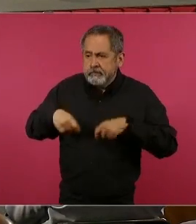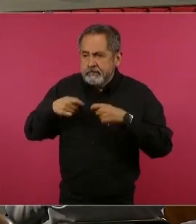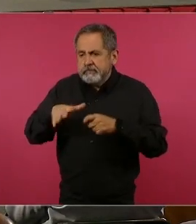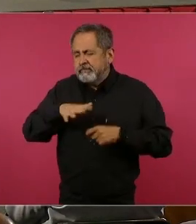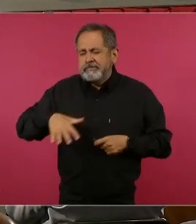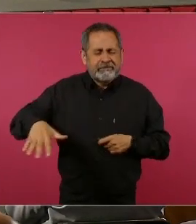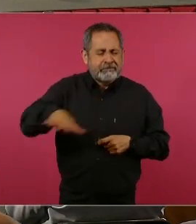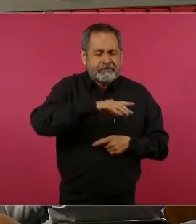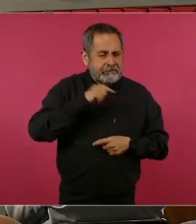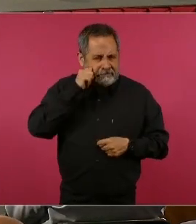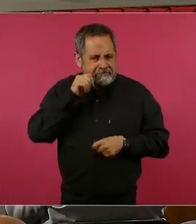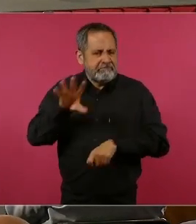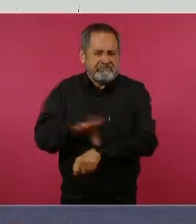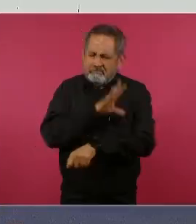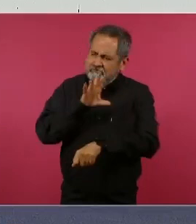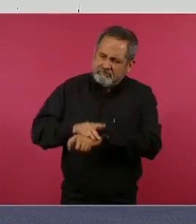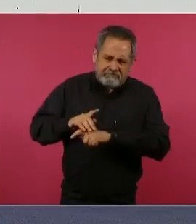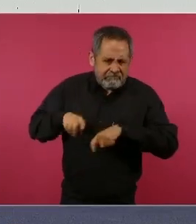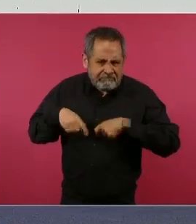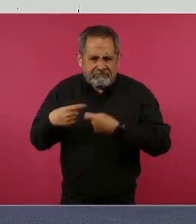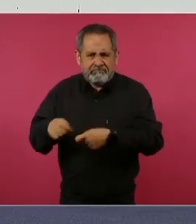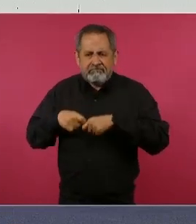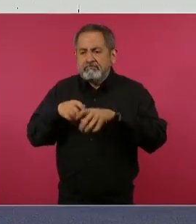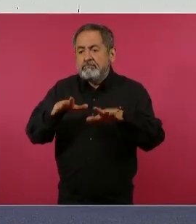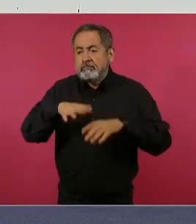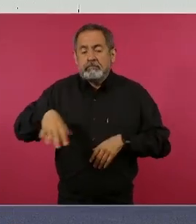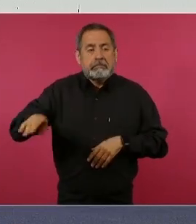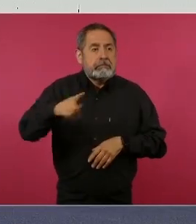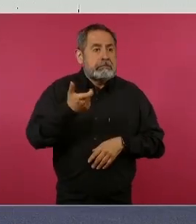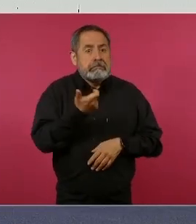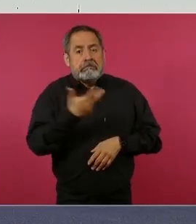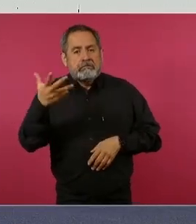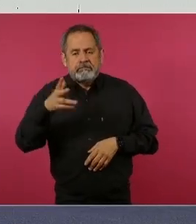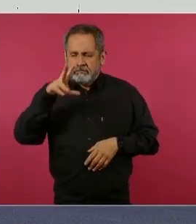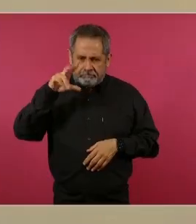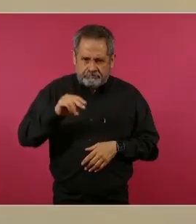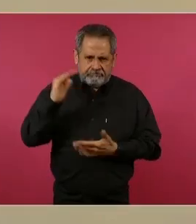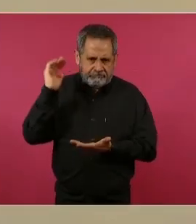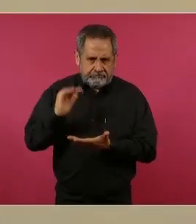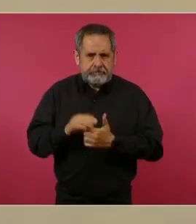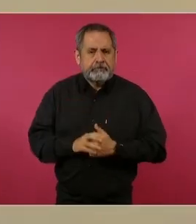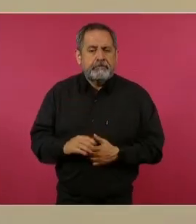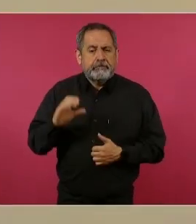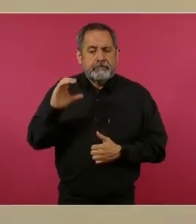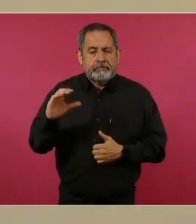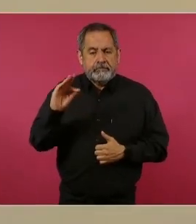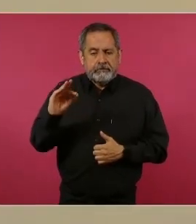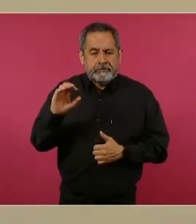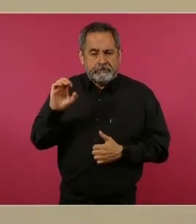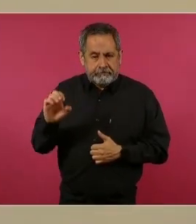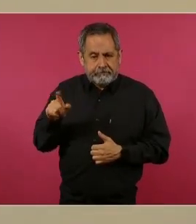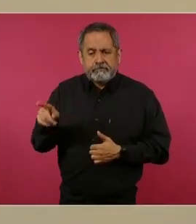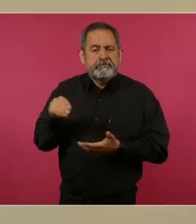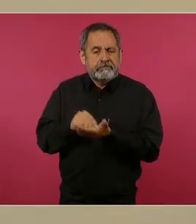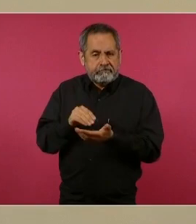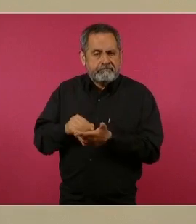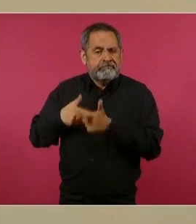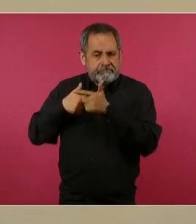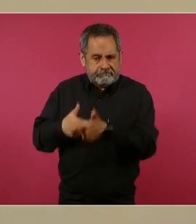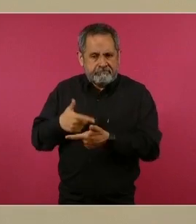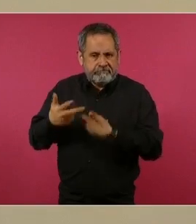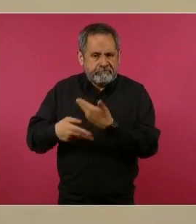a cualquier costo y sin que ello impacte a la tarifa en términos reales. La CFE y el SENACE seguirán